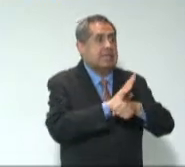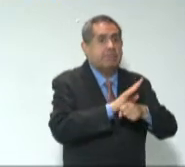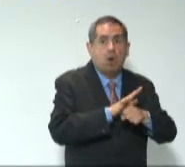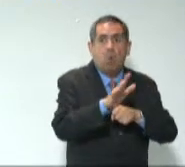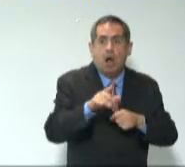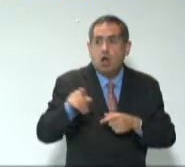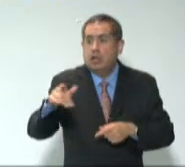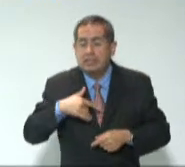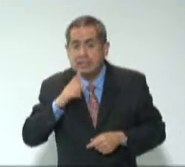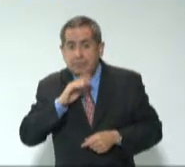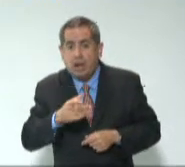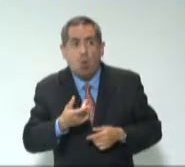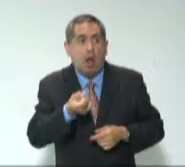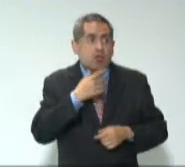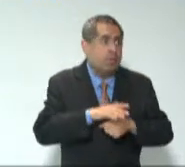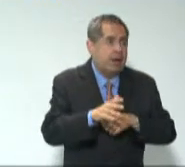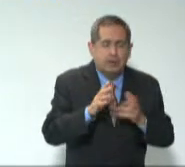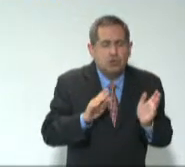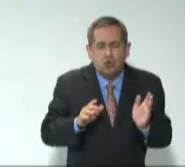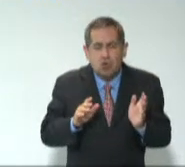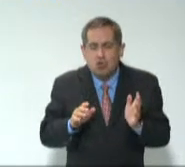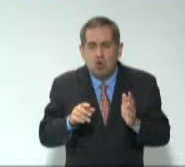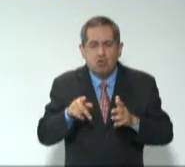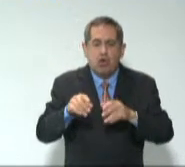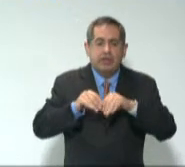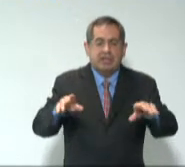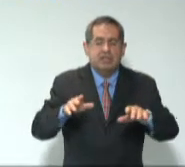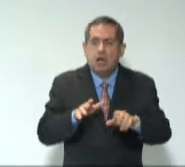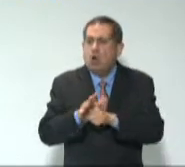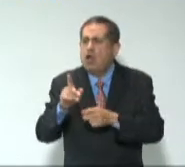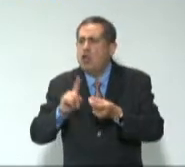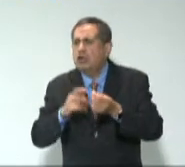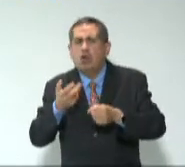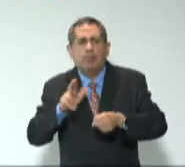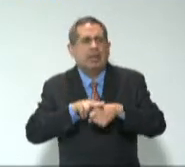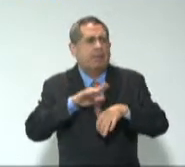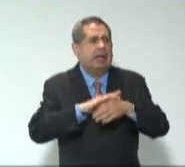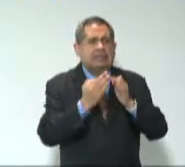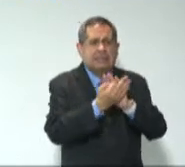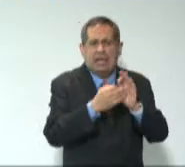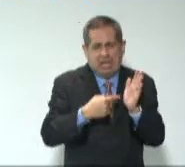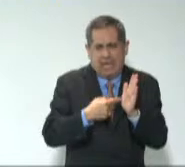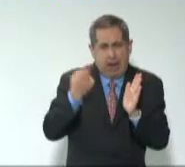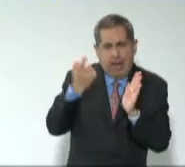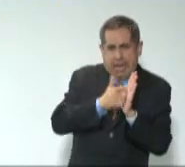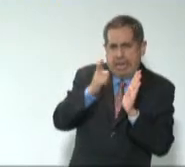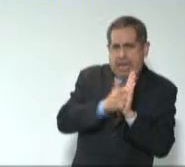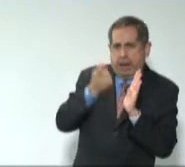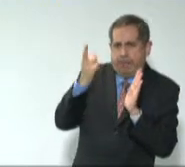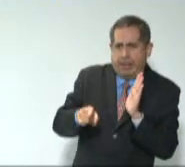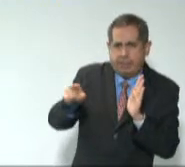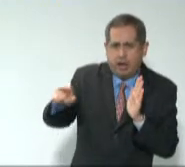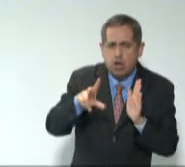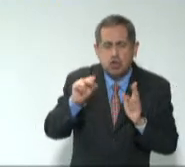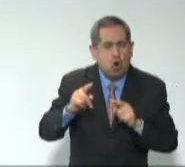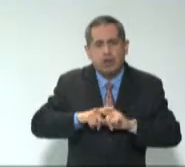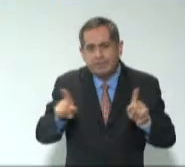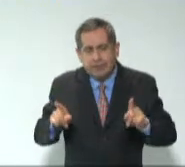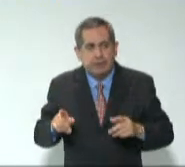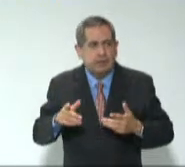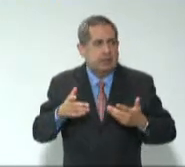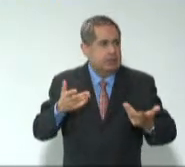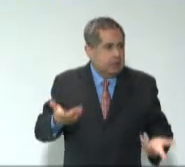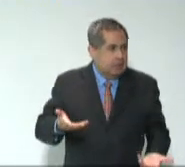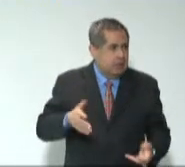tomar si te sientes mal o no publica Dónde están los hospitales más cercanos donde se atiende el covid entonces Bueno hay